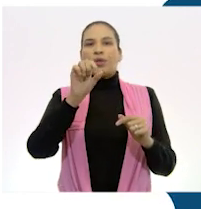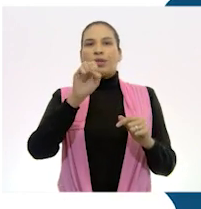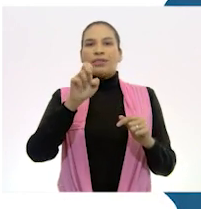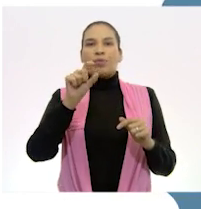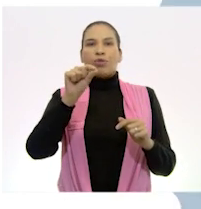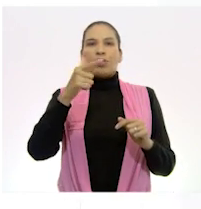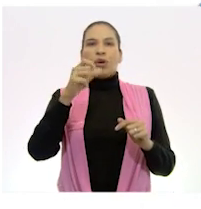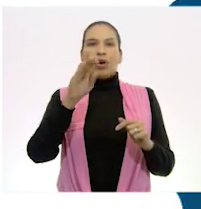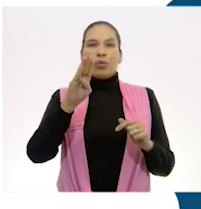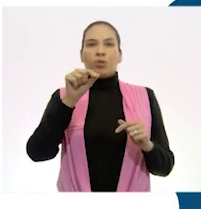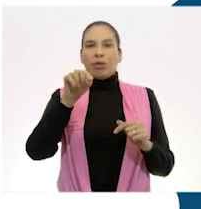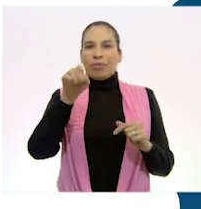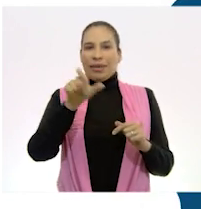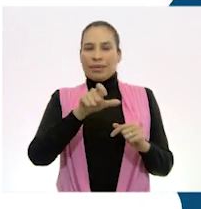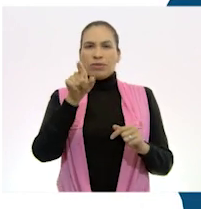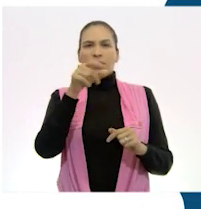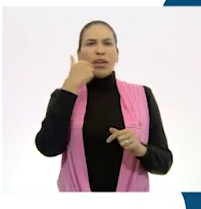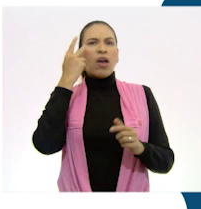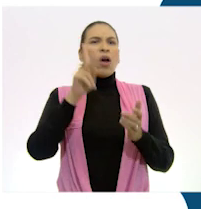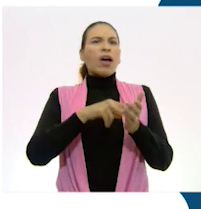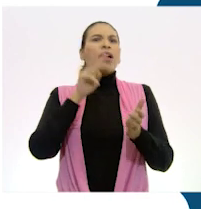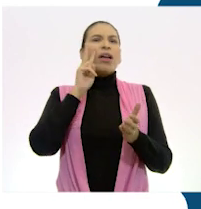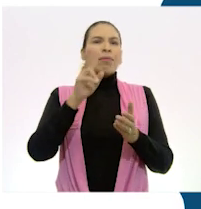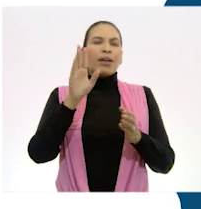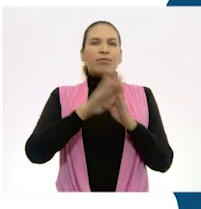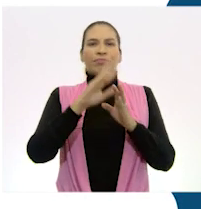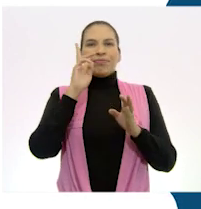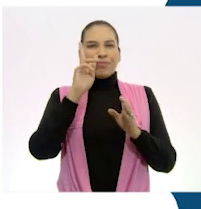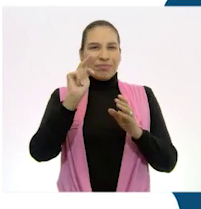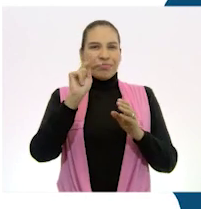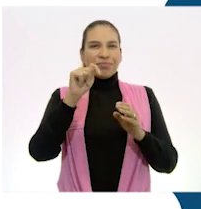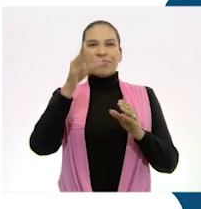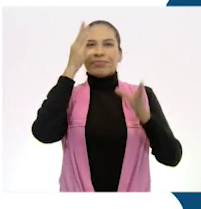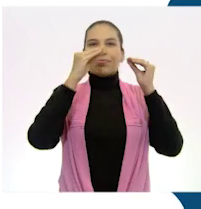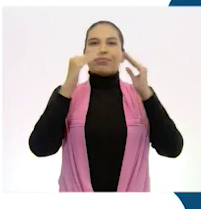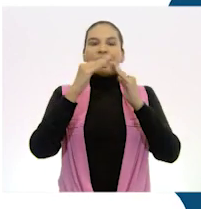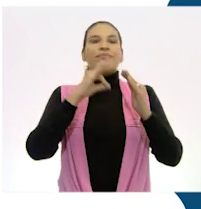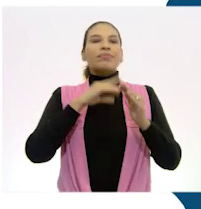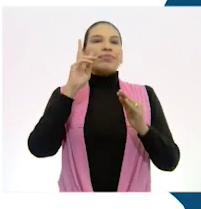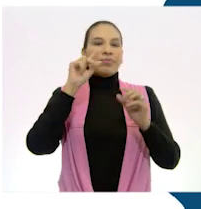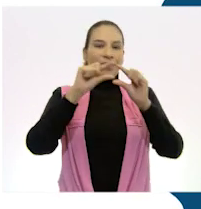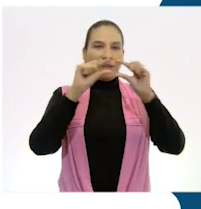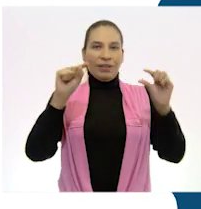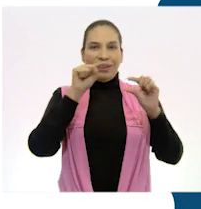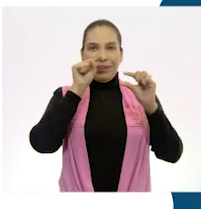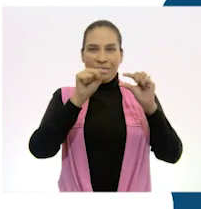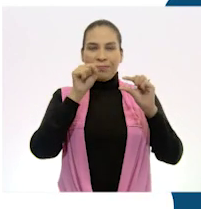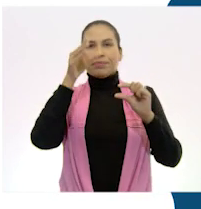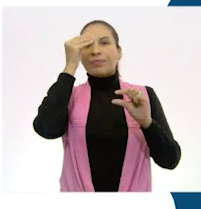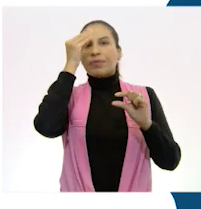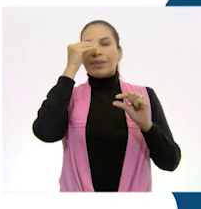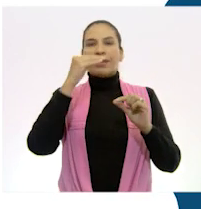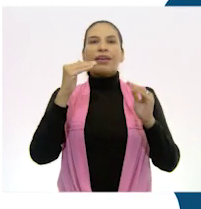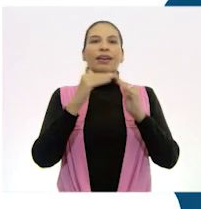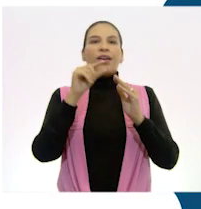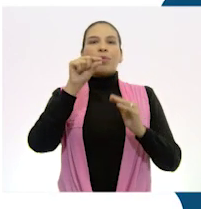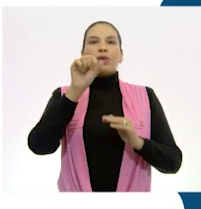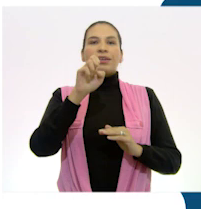conalitec.sep.gov.mx. Si quieres volver a ver los programas de Aprende en Casa, los puedes encontrar en la siguiente liga.